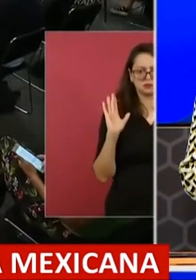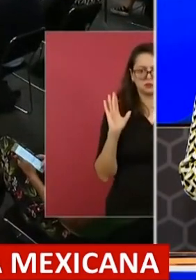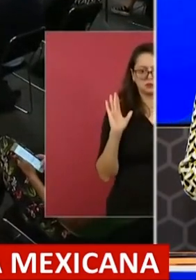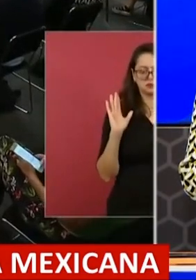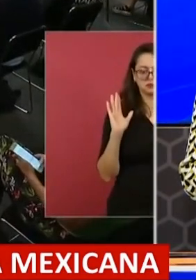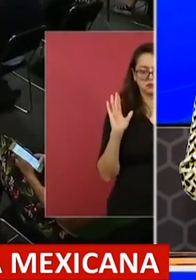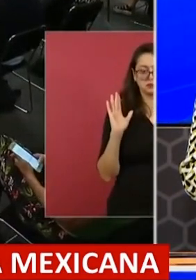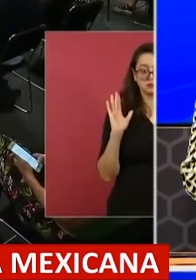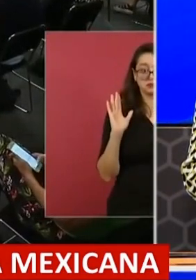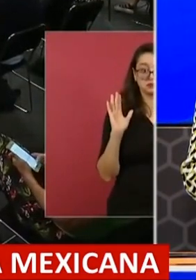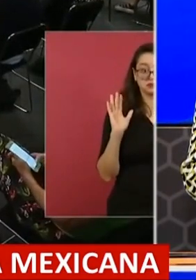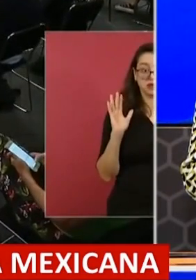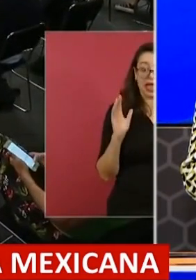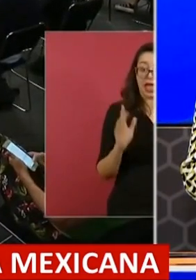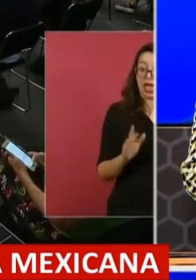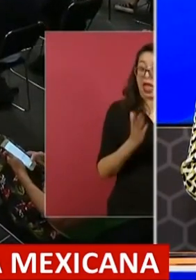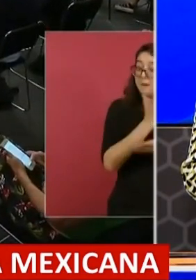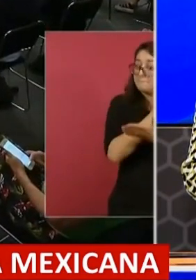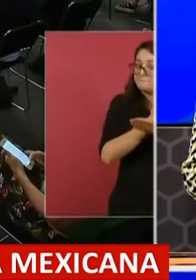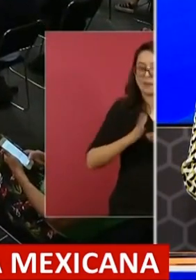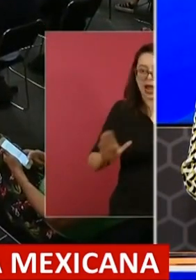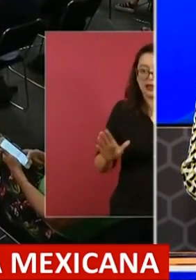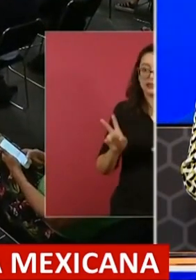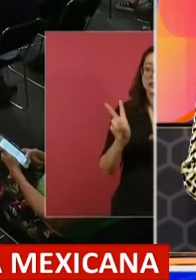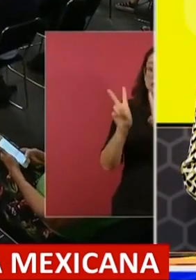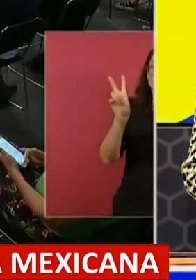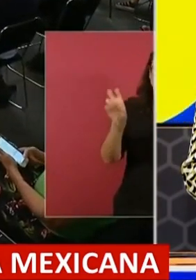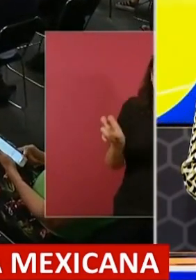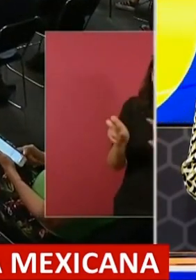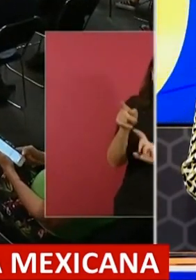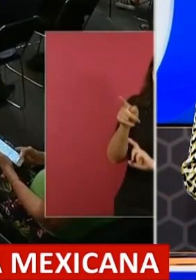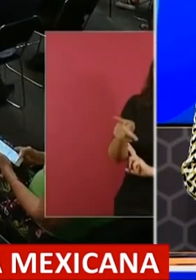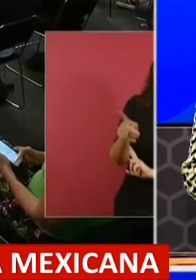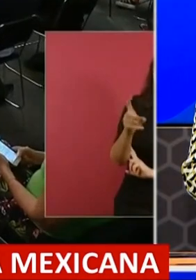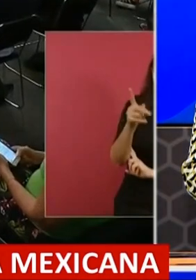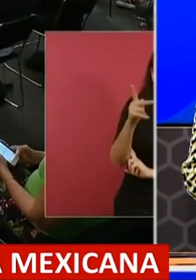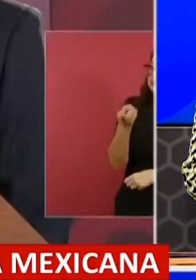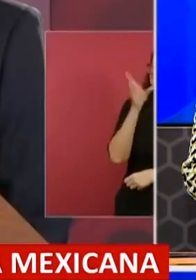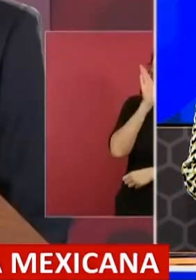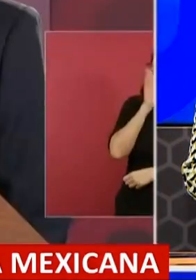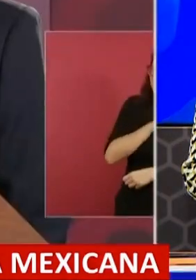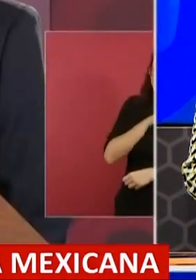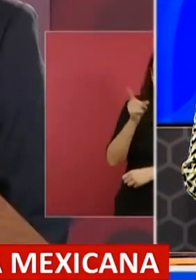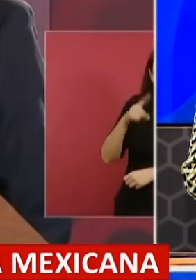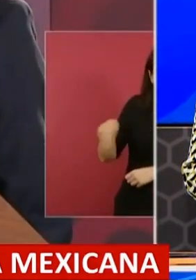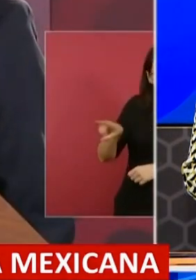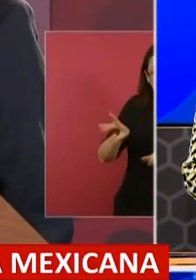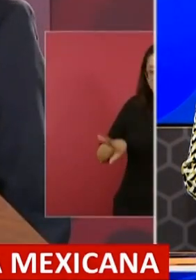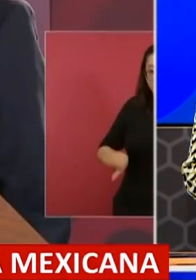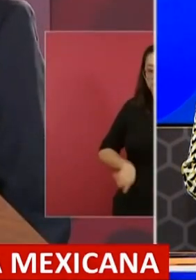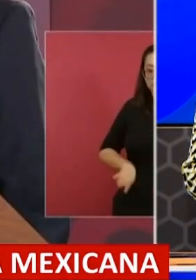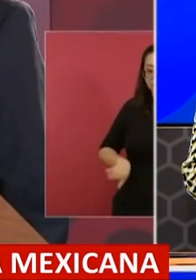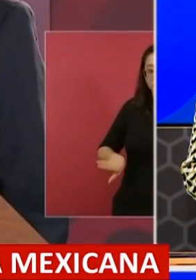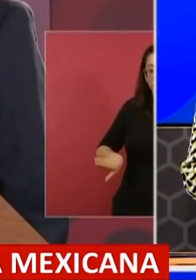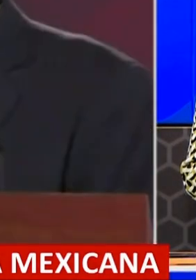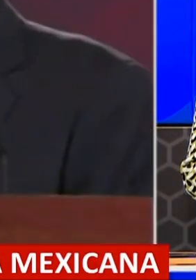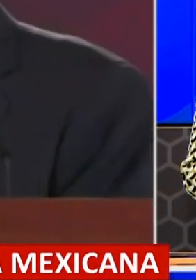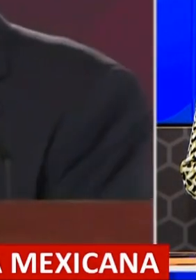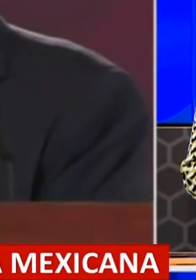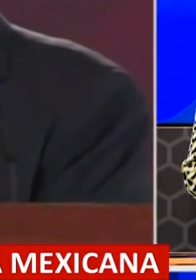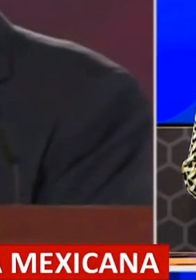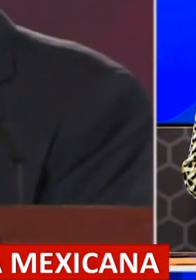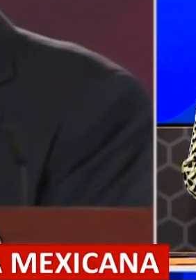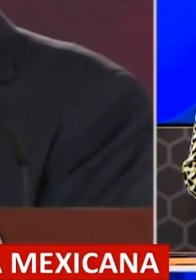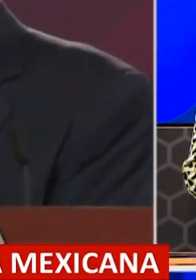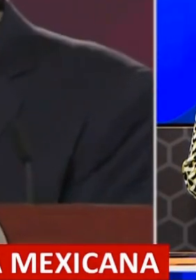para defender a un tipo como Pedro Castillo. Ha tenido expresiones que lamentamos muchísimo